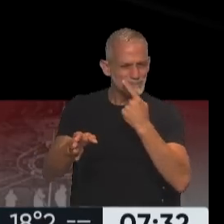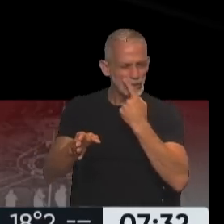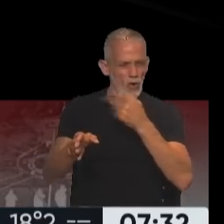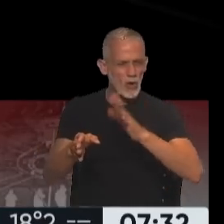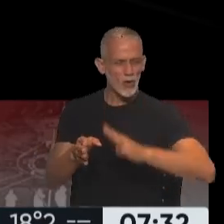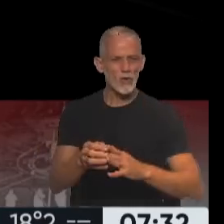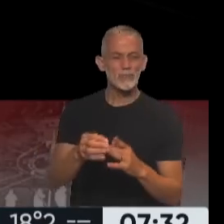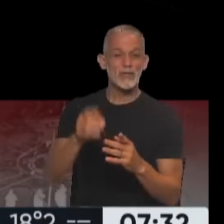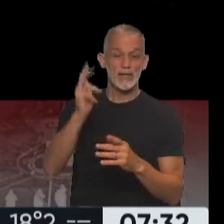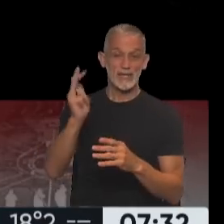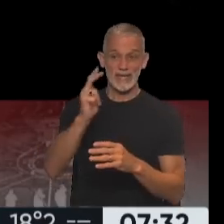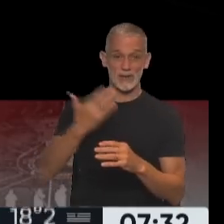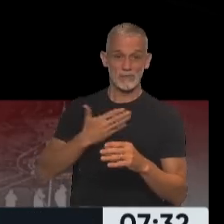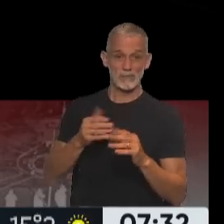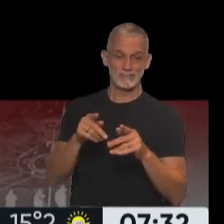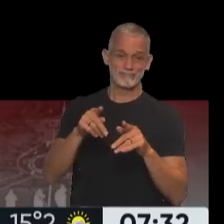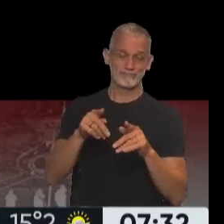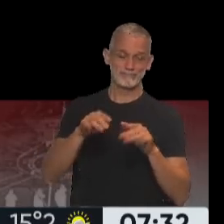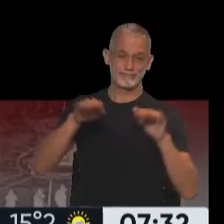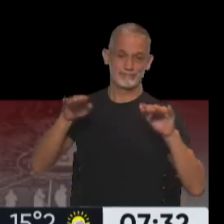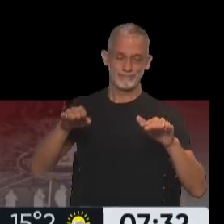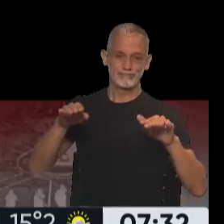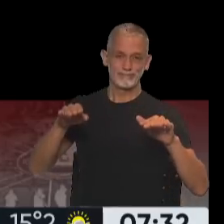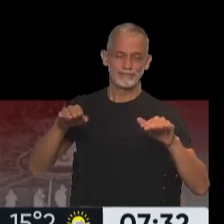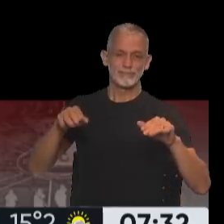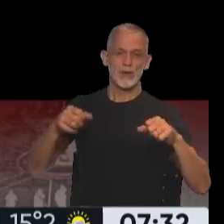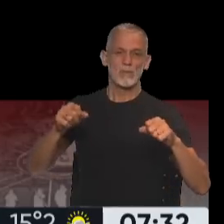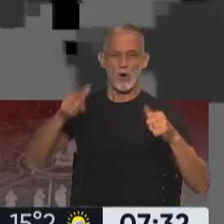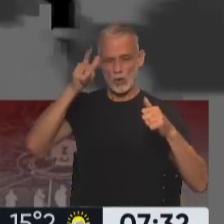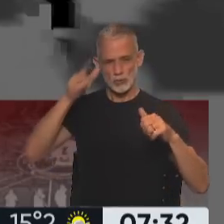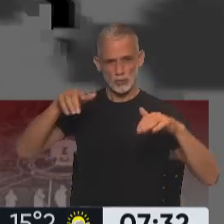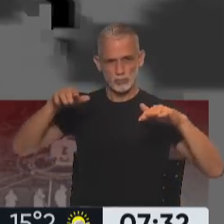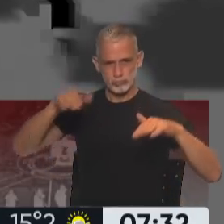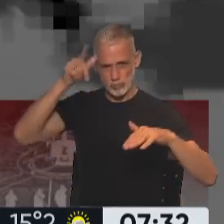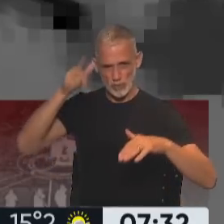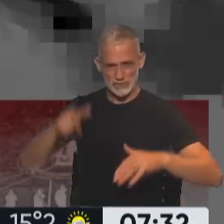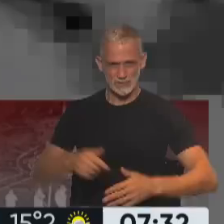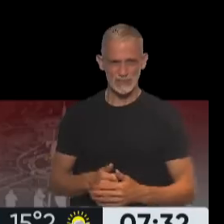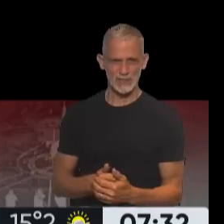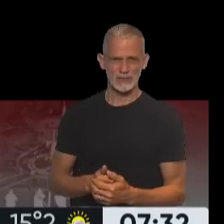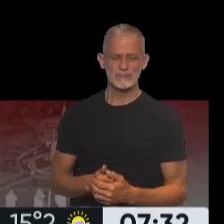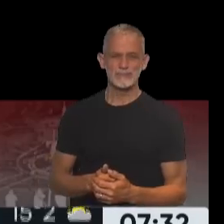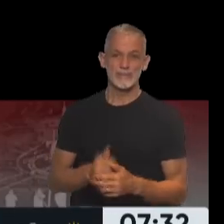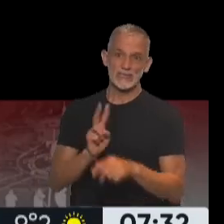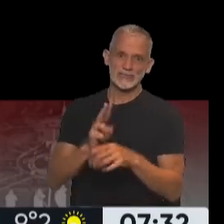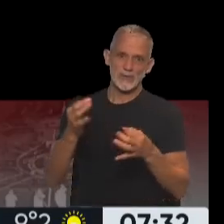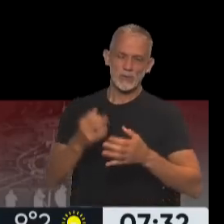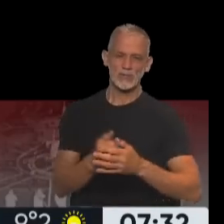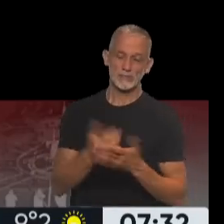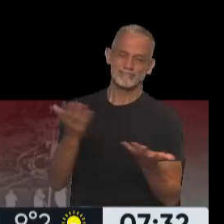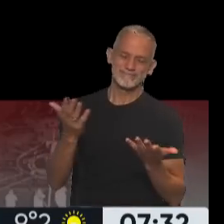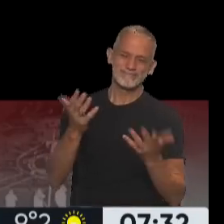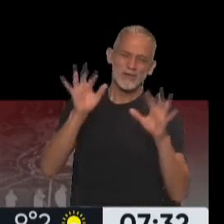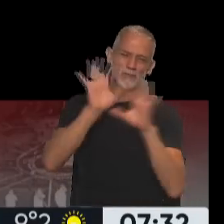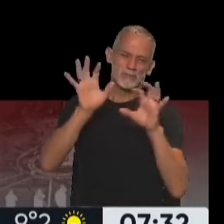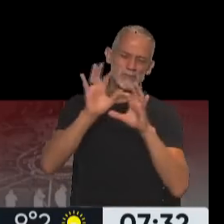Y el Papa acompañado por la escolta policial, como le indica también el protocolo, y una cuestión de seguridad. La imagen que se pixela porque es un túnel,